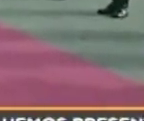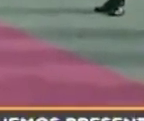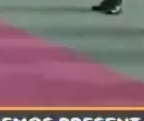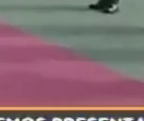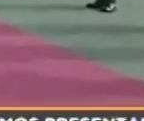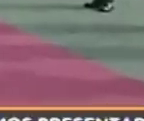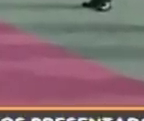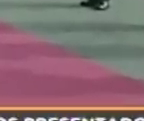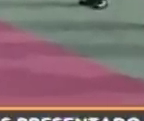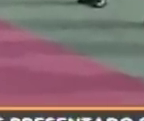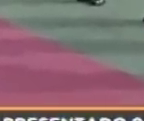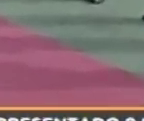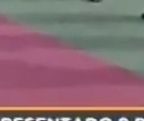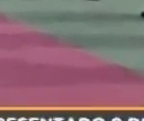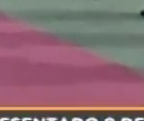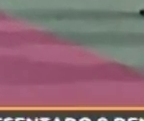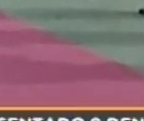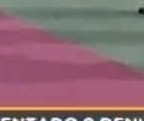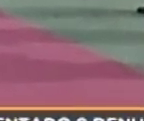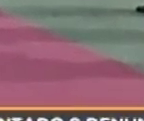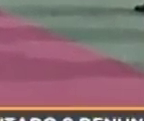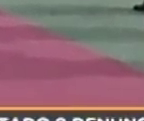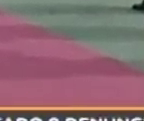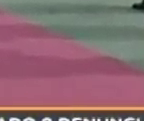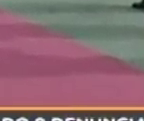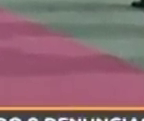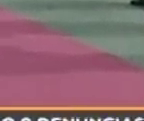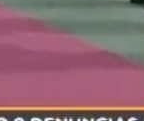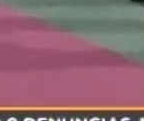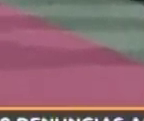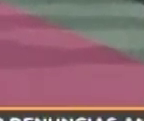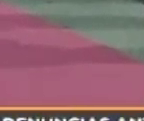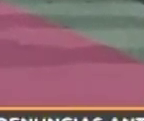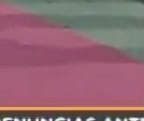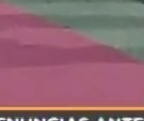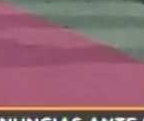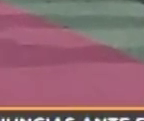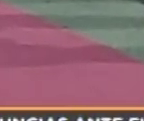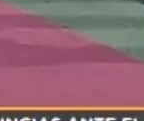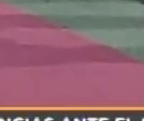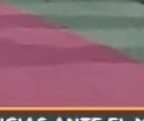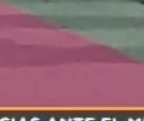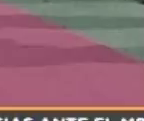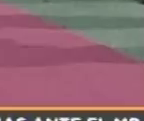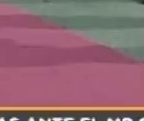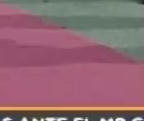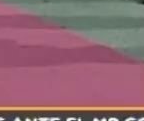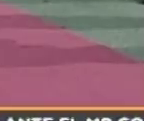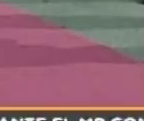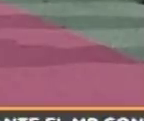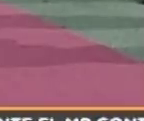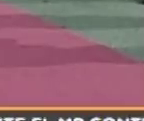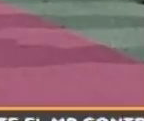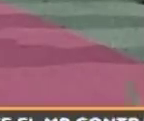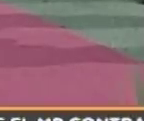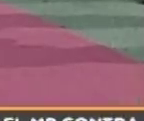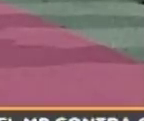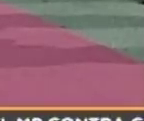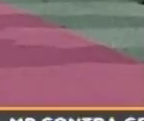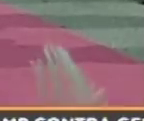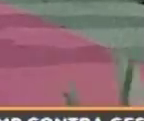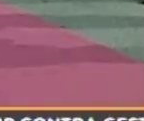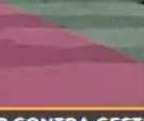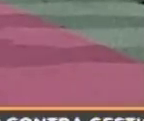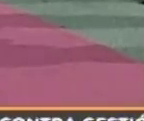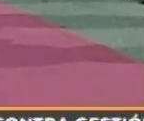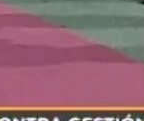entre nuestro país y la isla caribeña se mantienen en unidad desde el año 1999, fecha en la cual asume